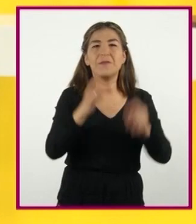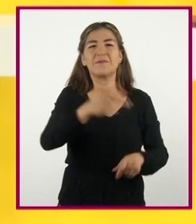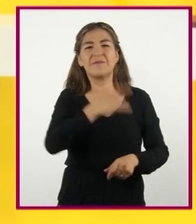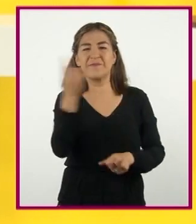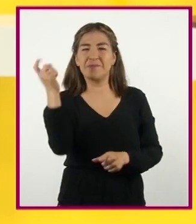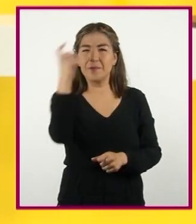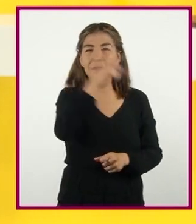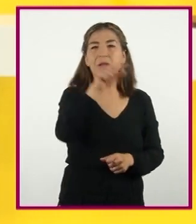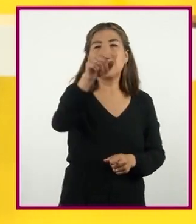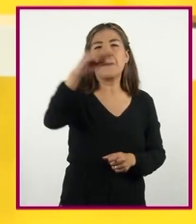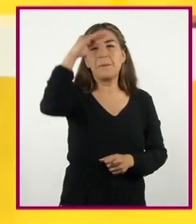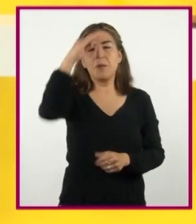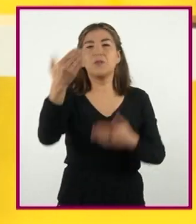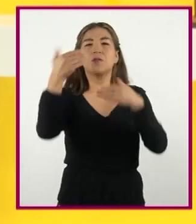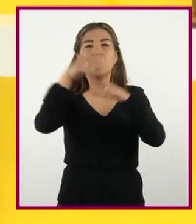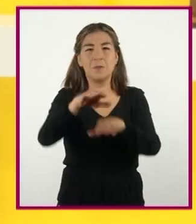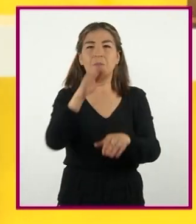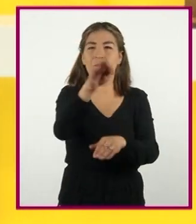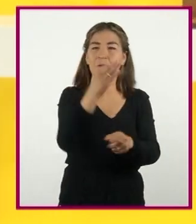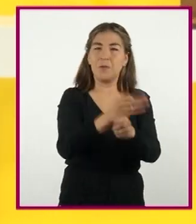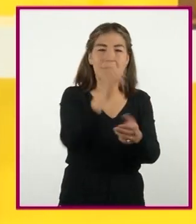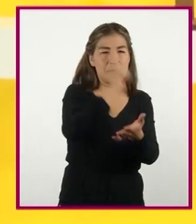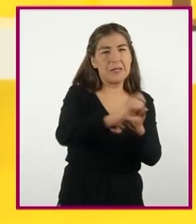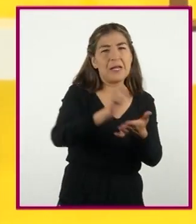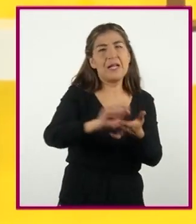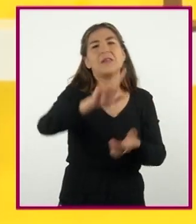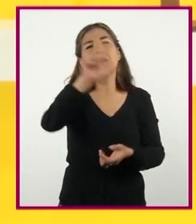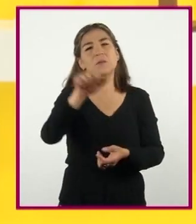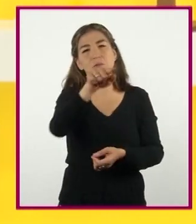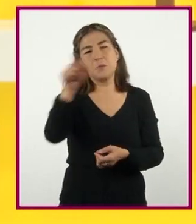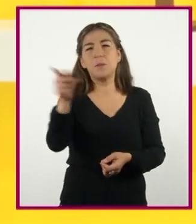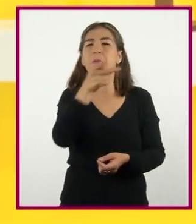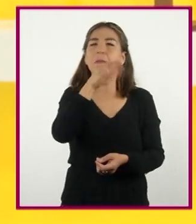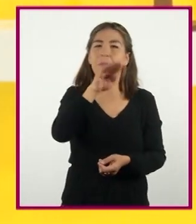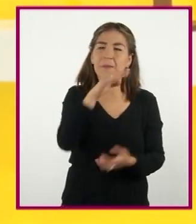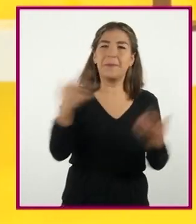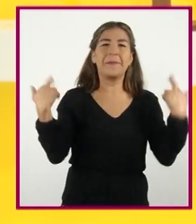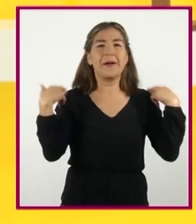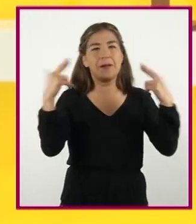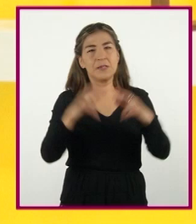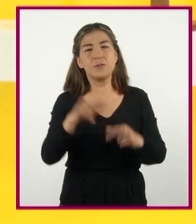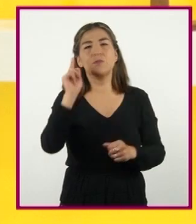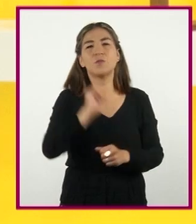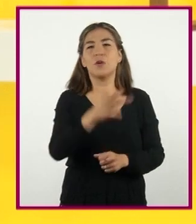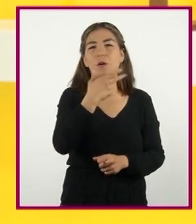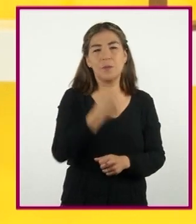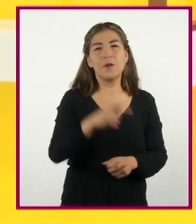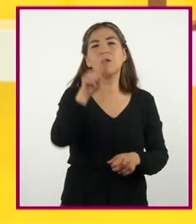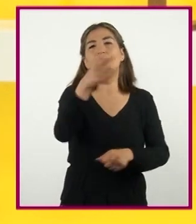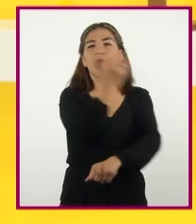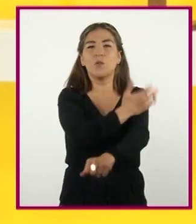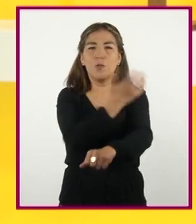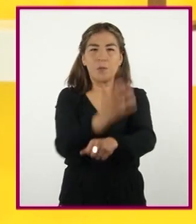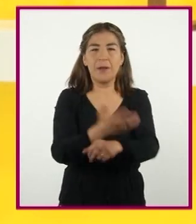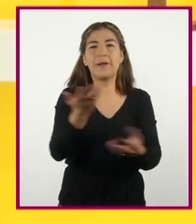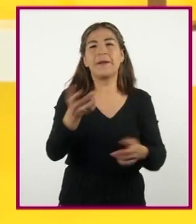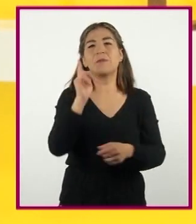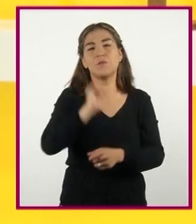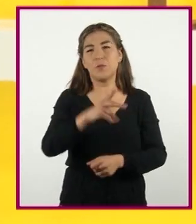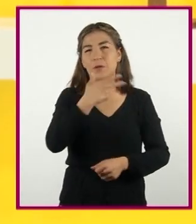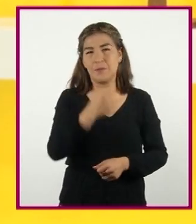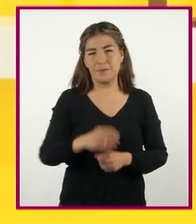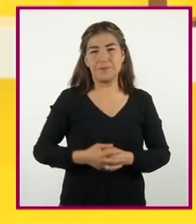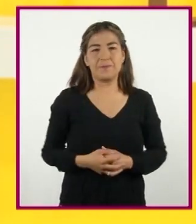o pensamientos que les surjan para poder comentarlos con sus padres, maestra o maestro, a sus compañeros y